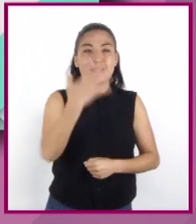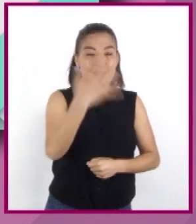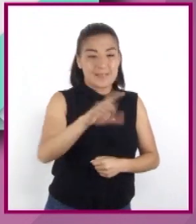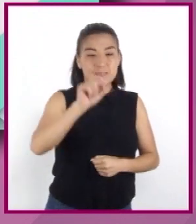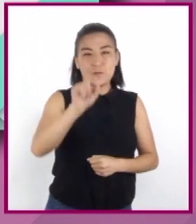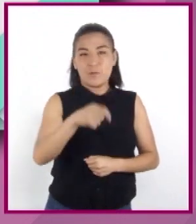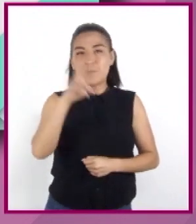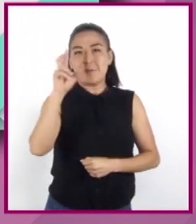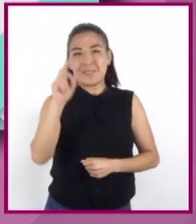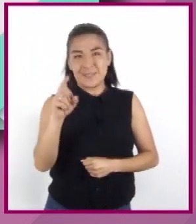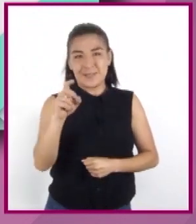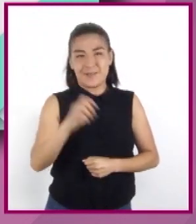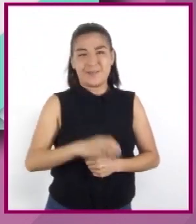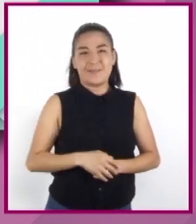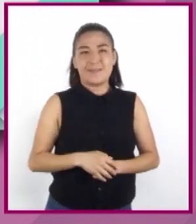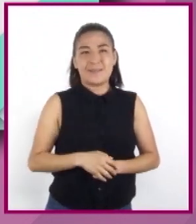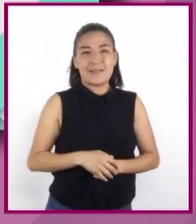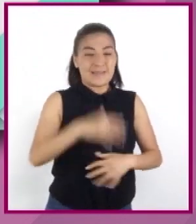10,30,